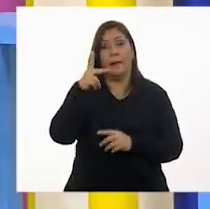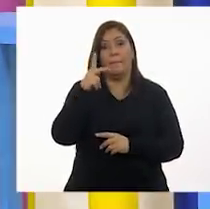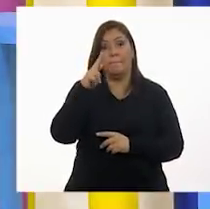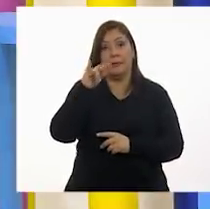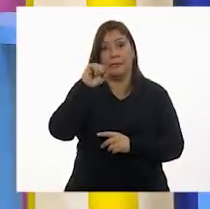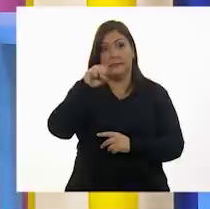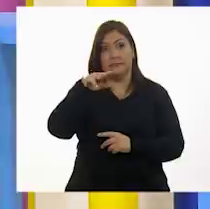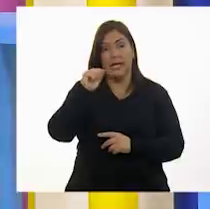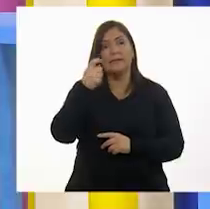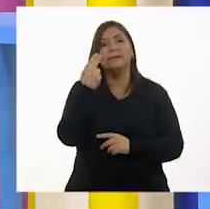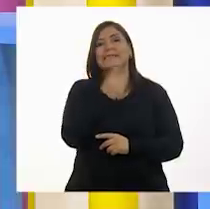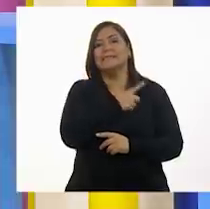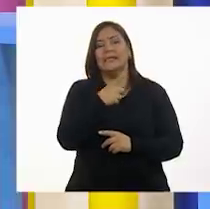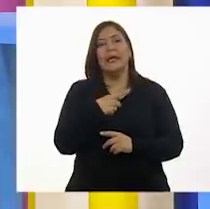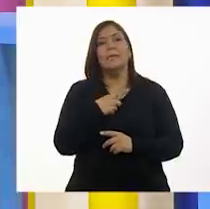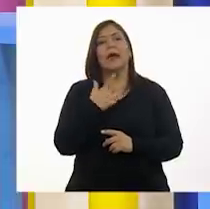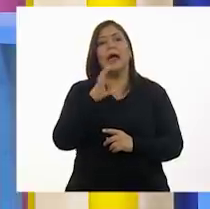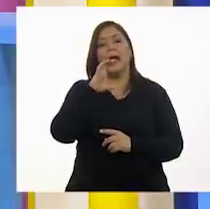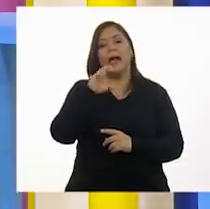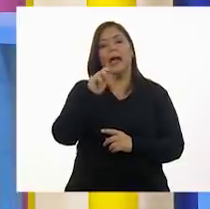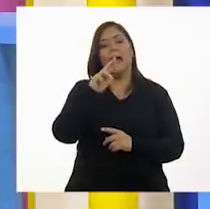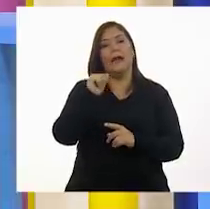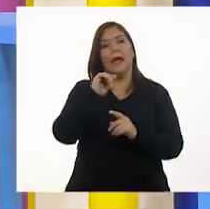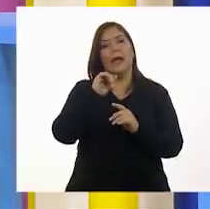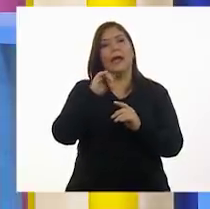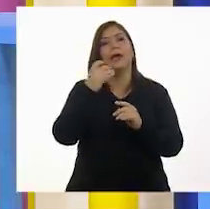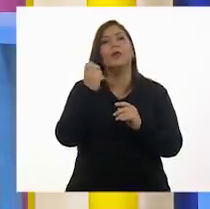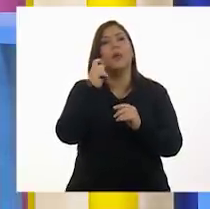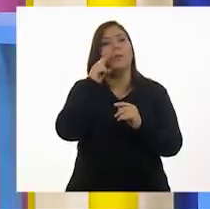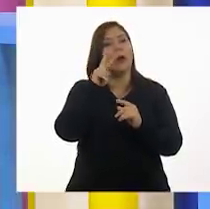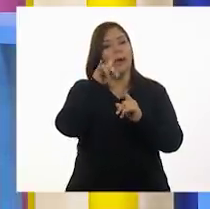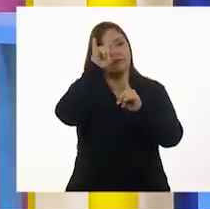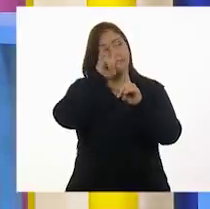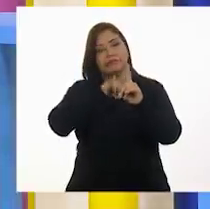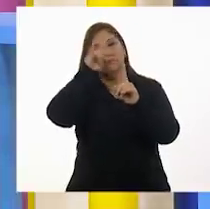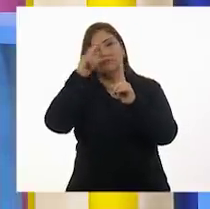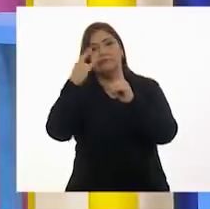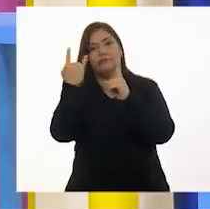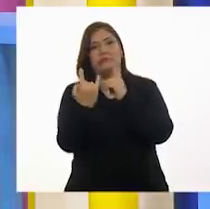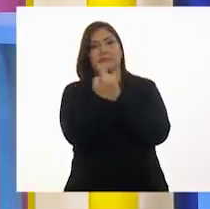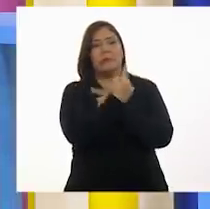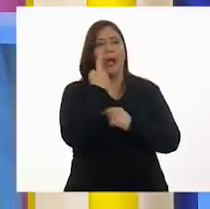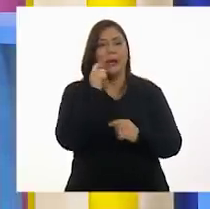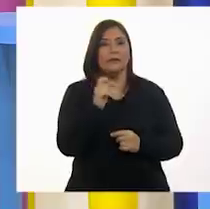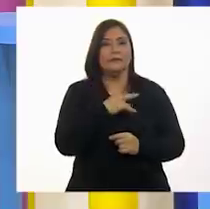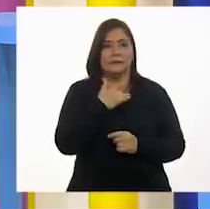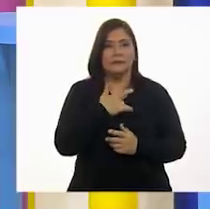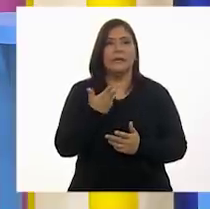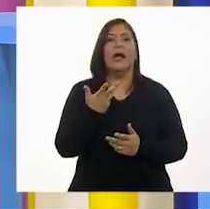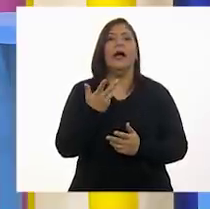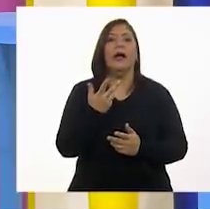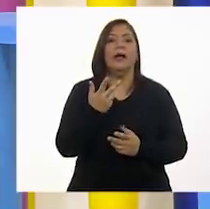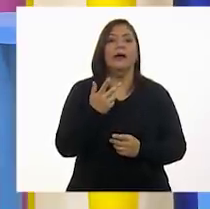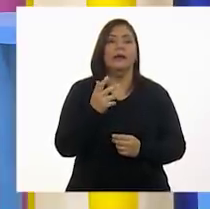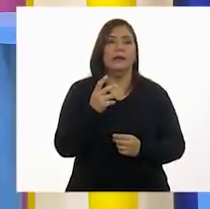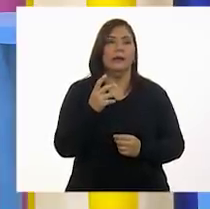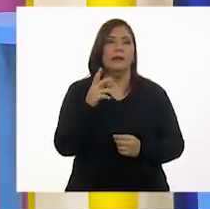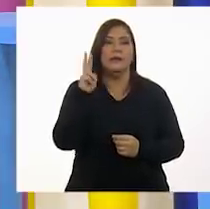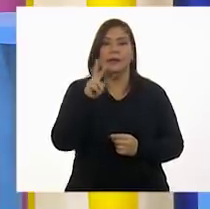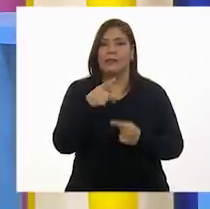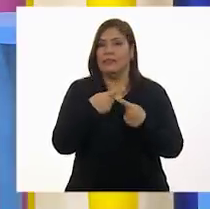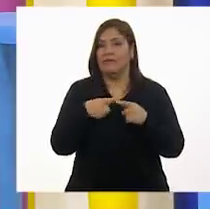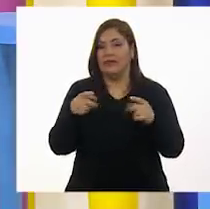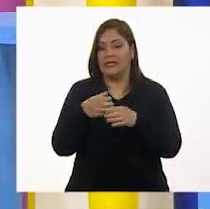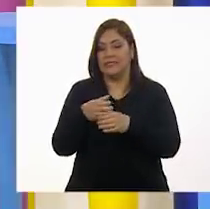cómo son sus caras. Todas sus caras son rectángulos. Sí. Y dejamos a un lado el cilindro porque esa es